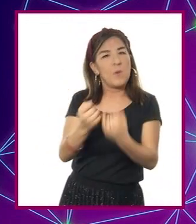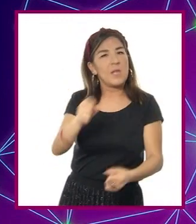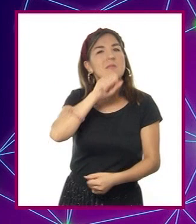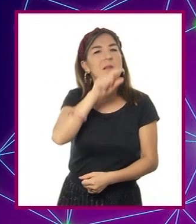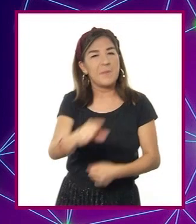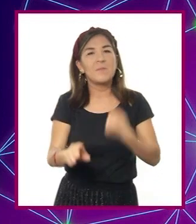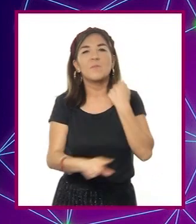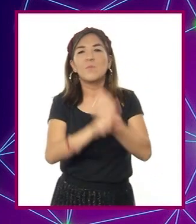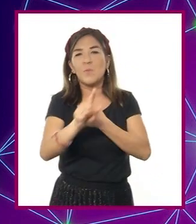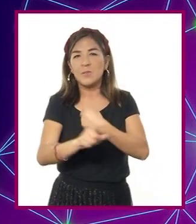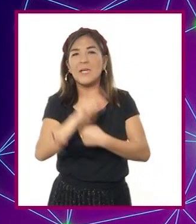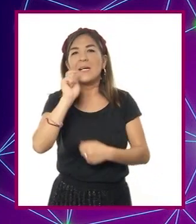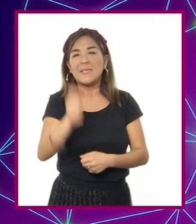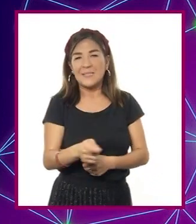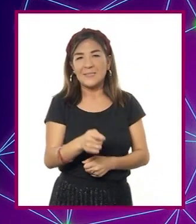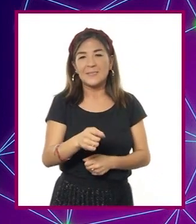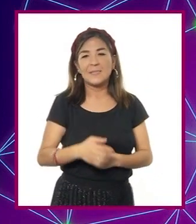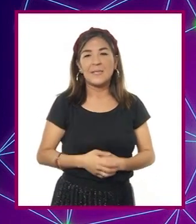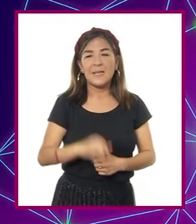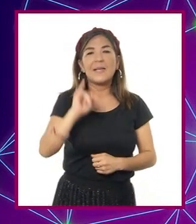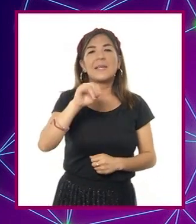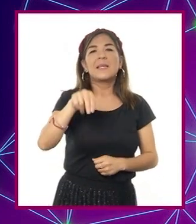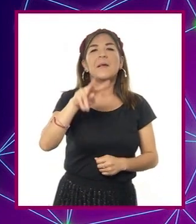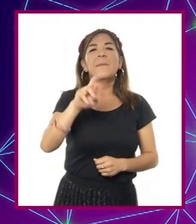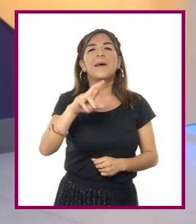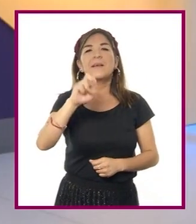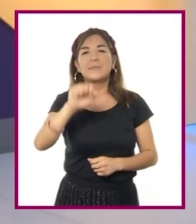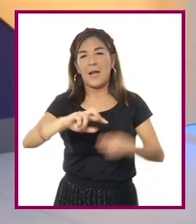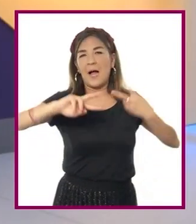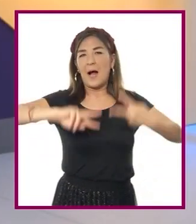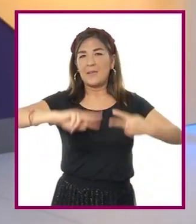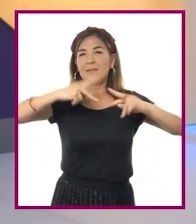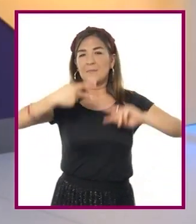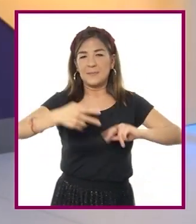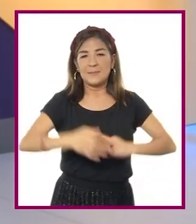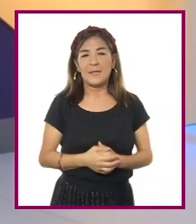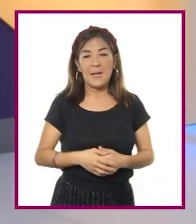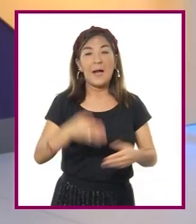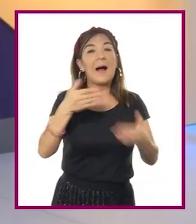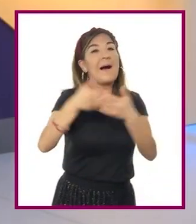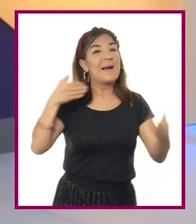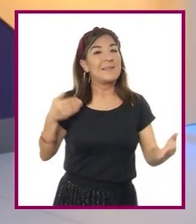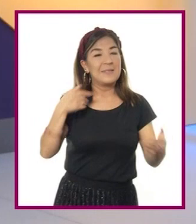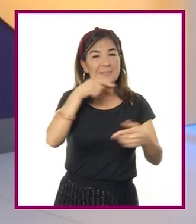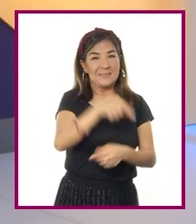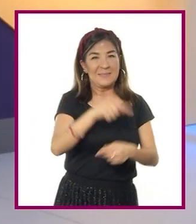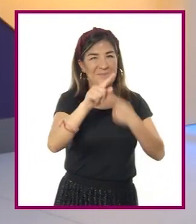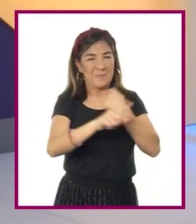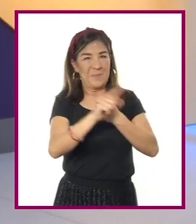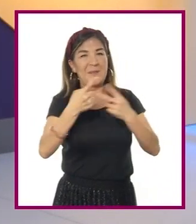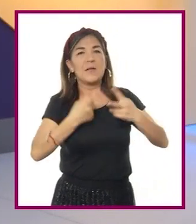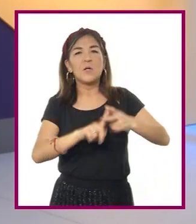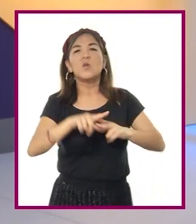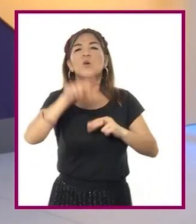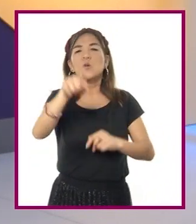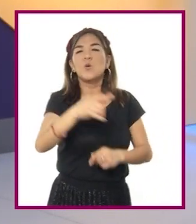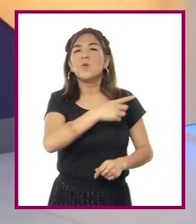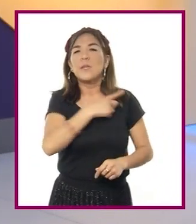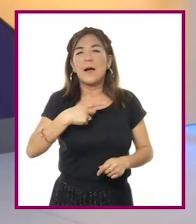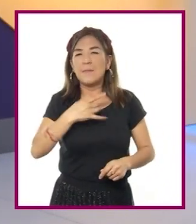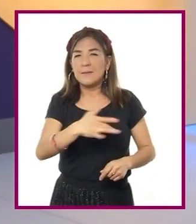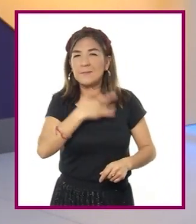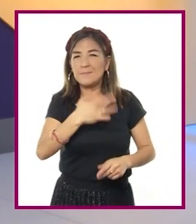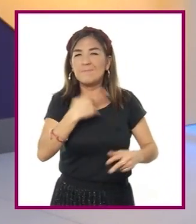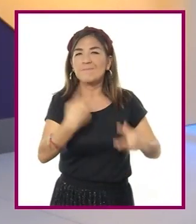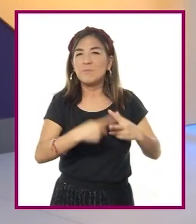una situación de proporcionalidad inversa. Antes de iniciar, estimen la velocidad a que